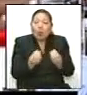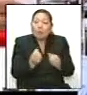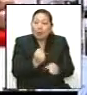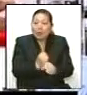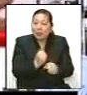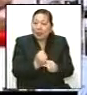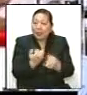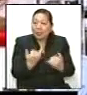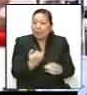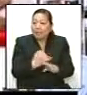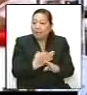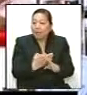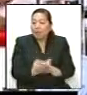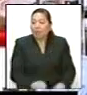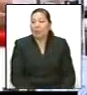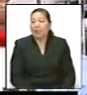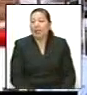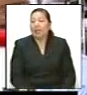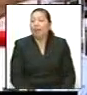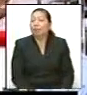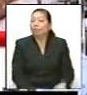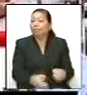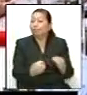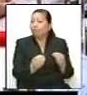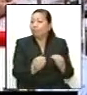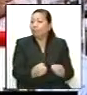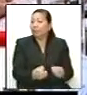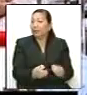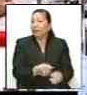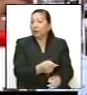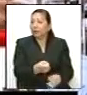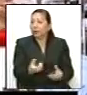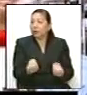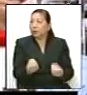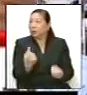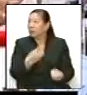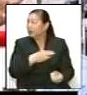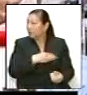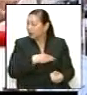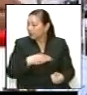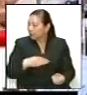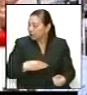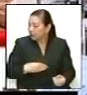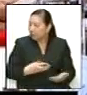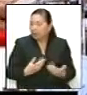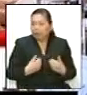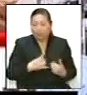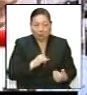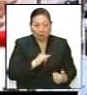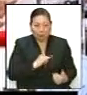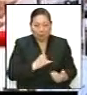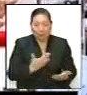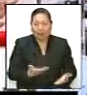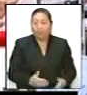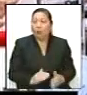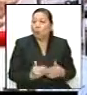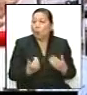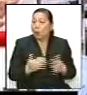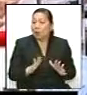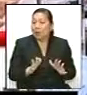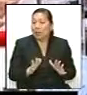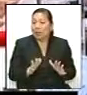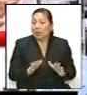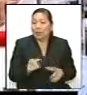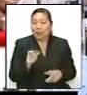este sistema. Y justamente usted como primer ministro, como lo tuve yo y como lo tendrá cualquiera de los